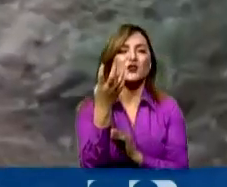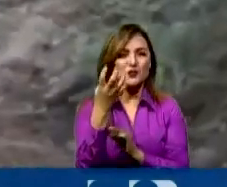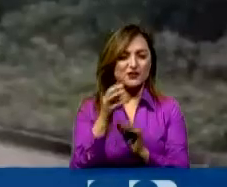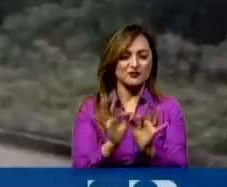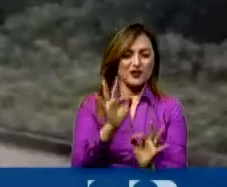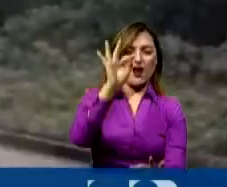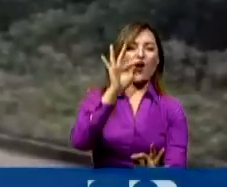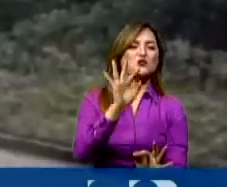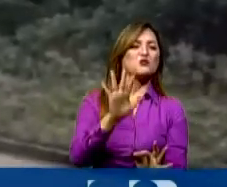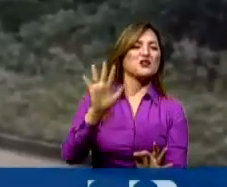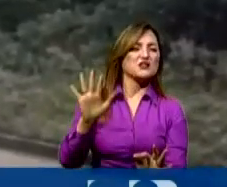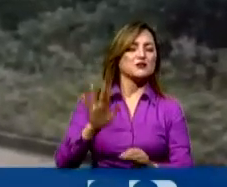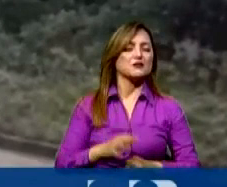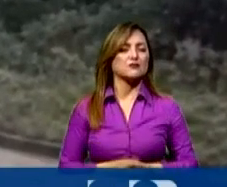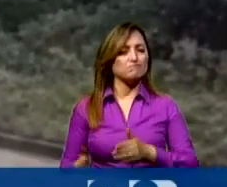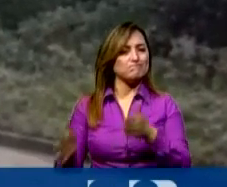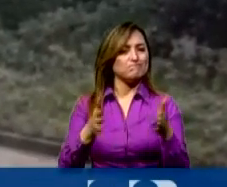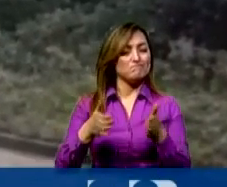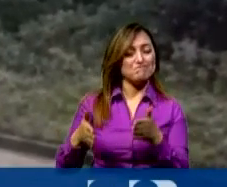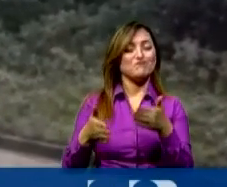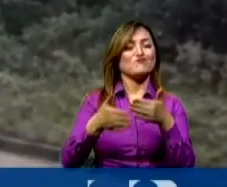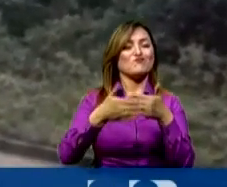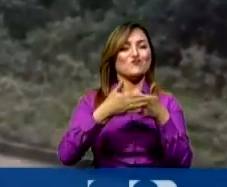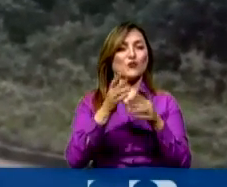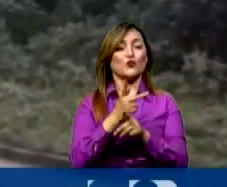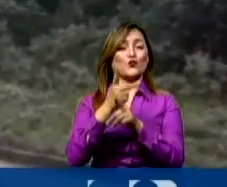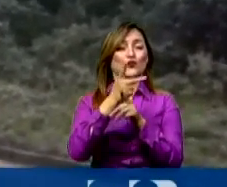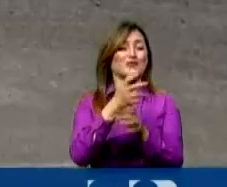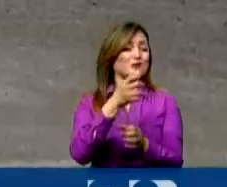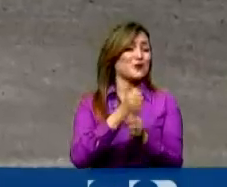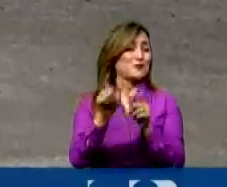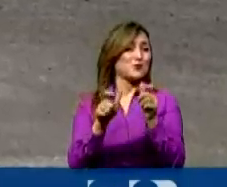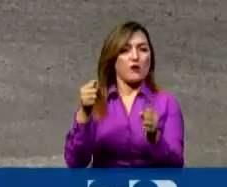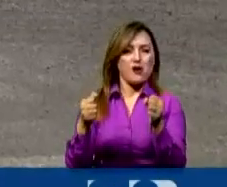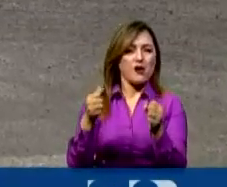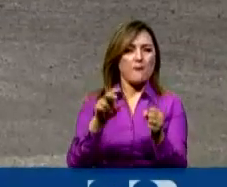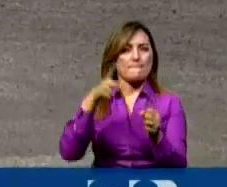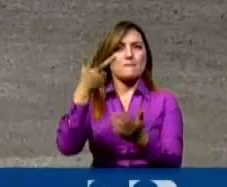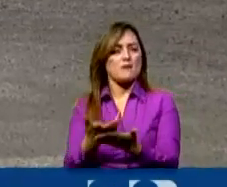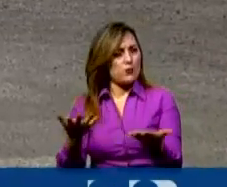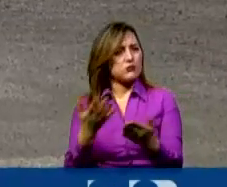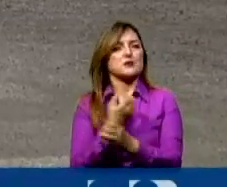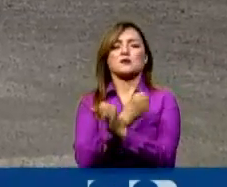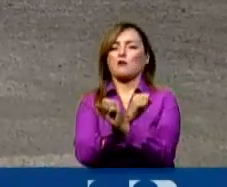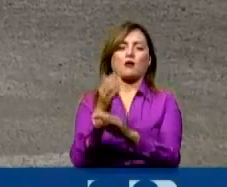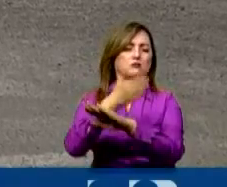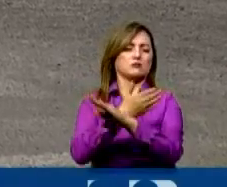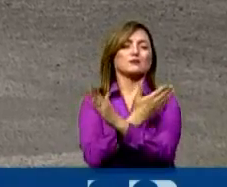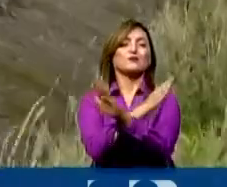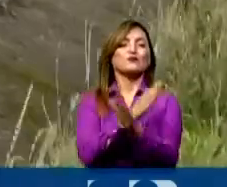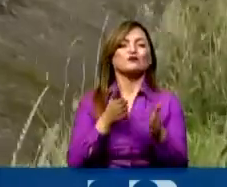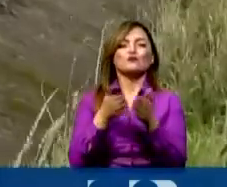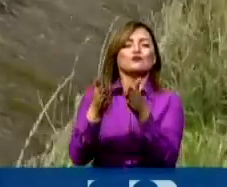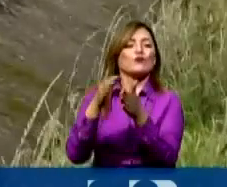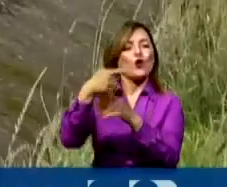El cierre total de esta vía es para precautelar la seguridad de los usuarios. Mientras tanto, las rutas alternas son Loja, Río Pindo, Pasaje,